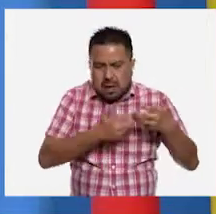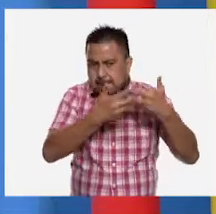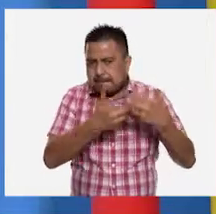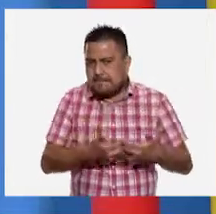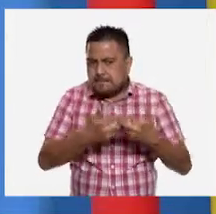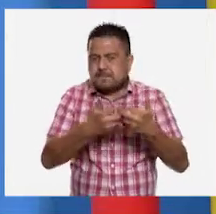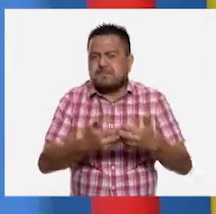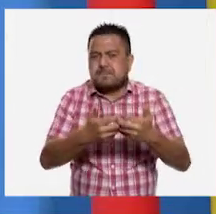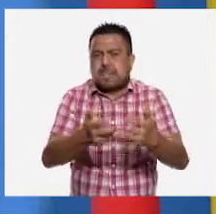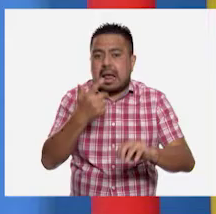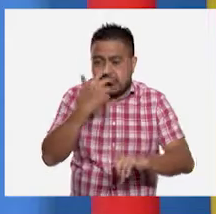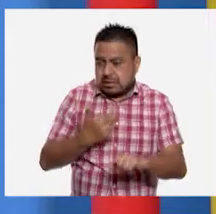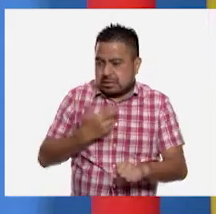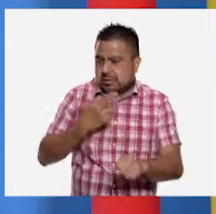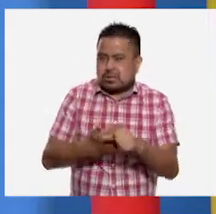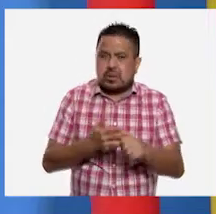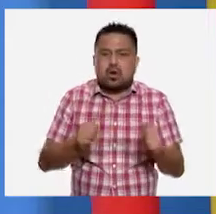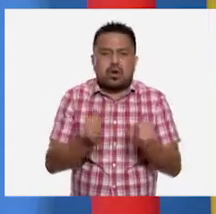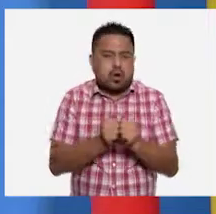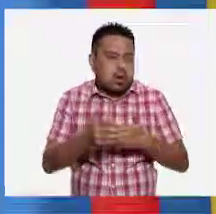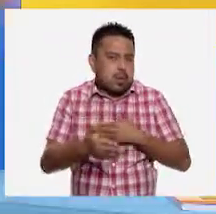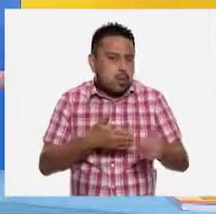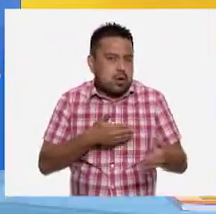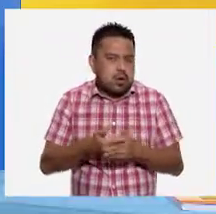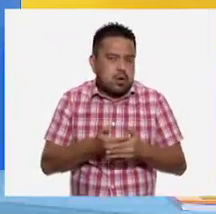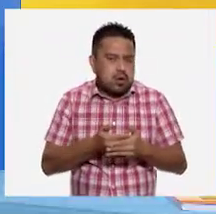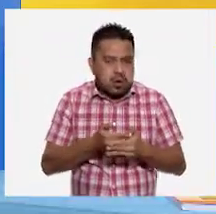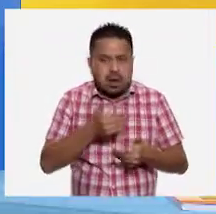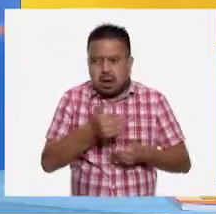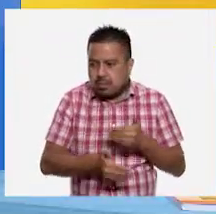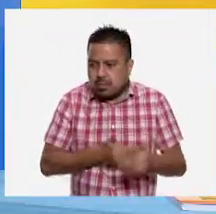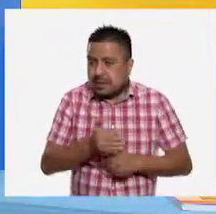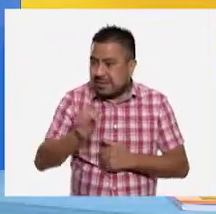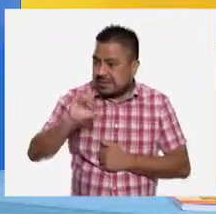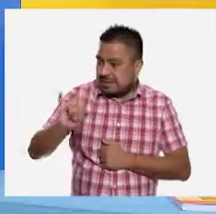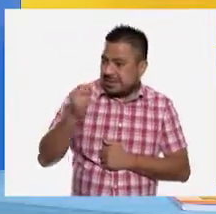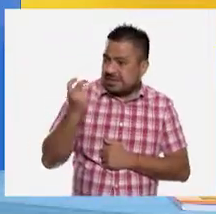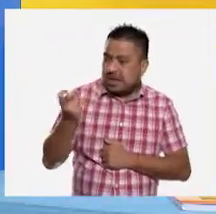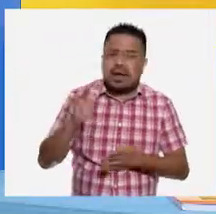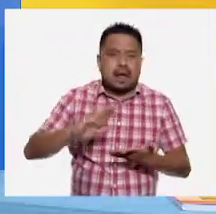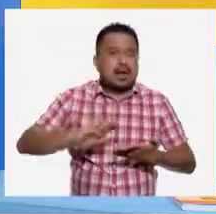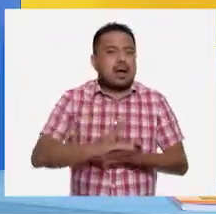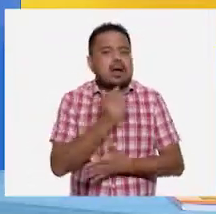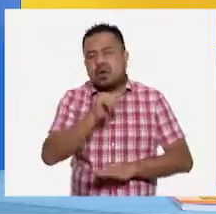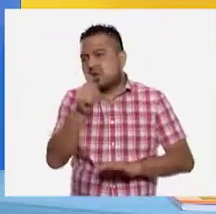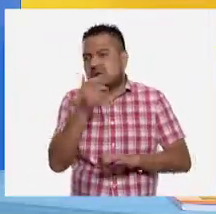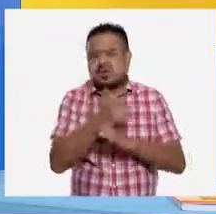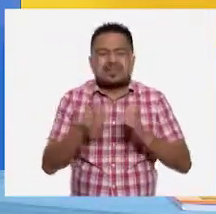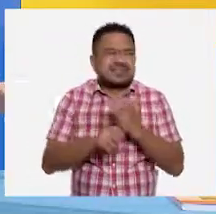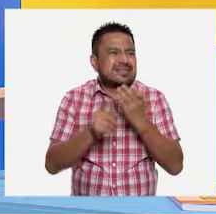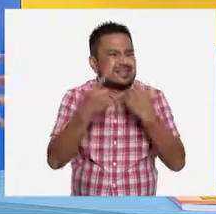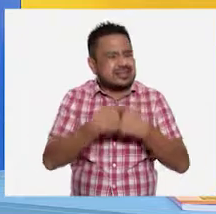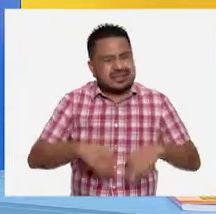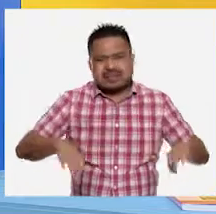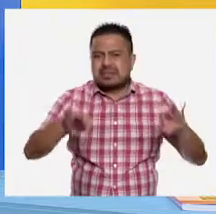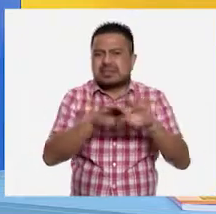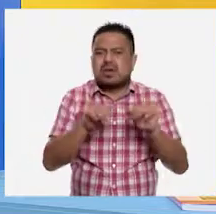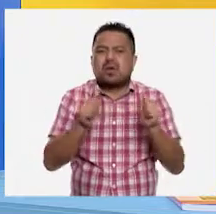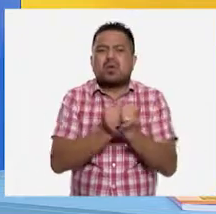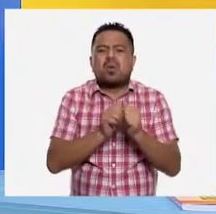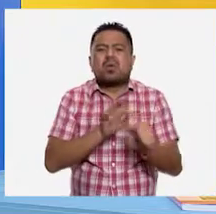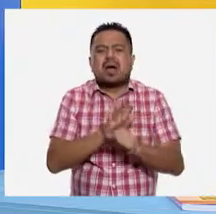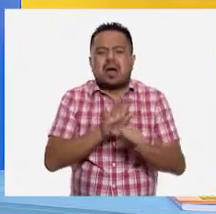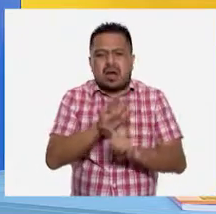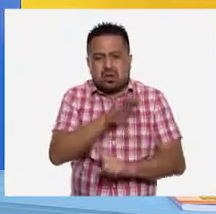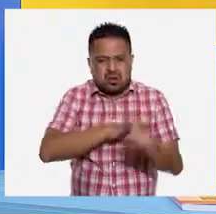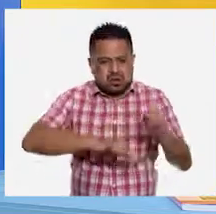que era el responsable de traer la modernidad. Exacto. Además, otra característica fundamental de